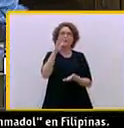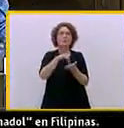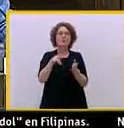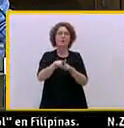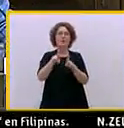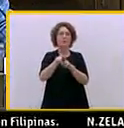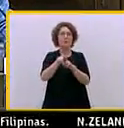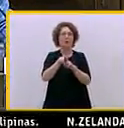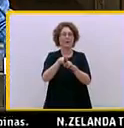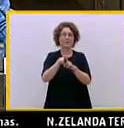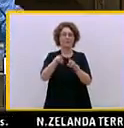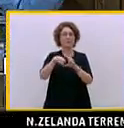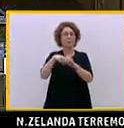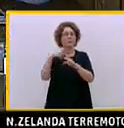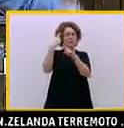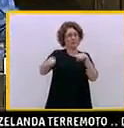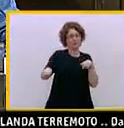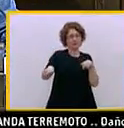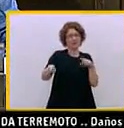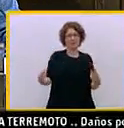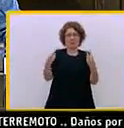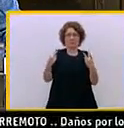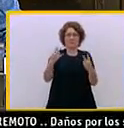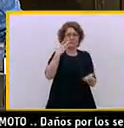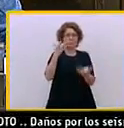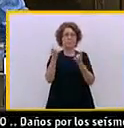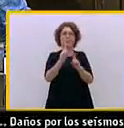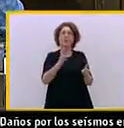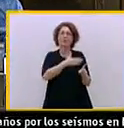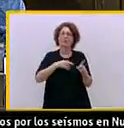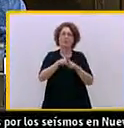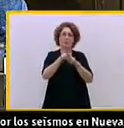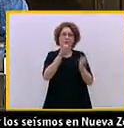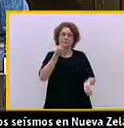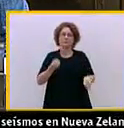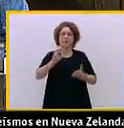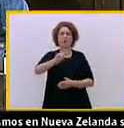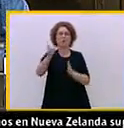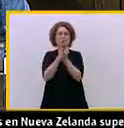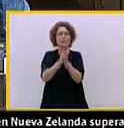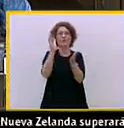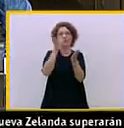mixto, compartirlo con Pilar, en fin, con tantos compañeros que hace bien poquito tiempo han pasado por